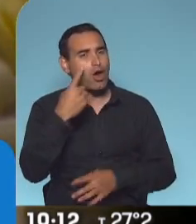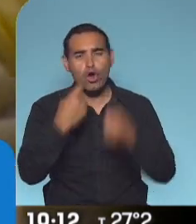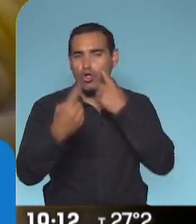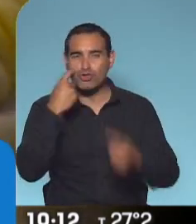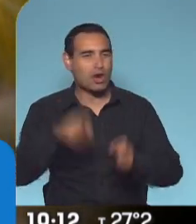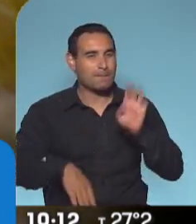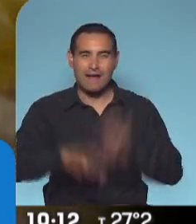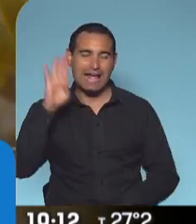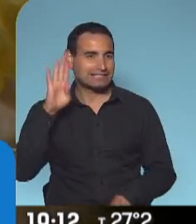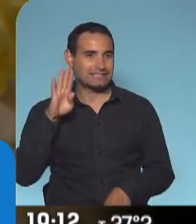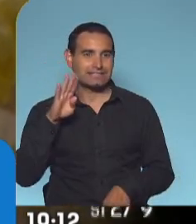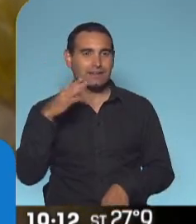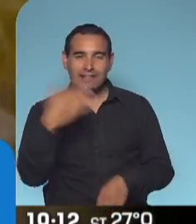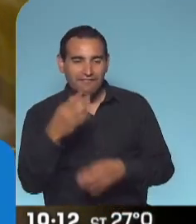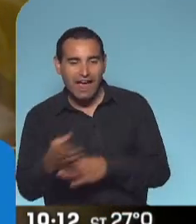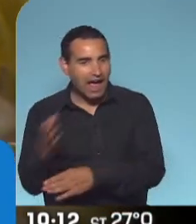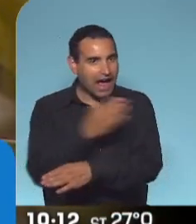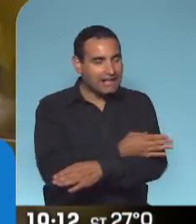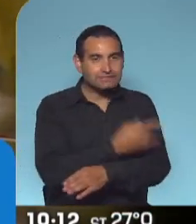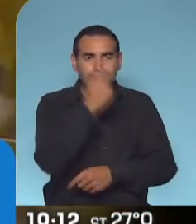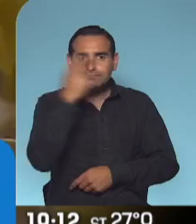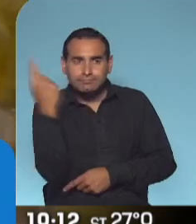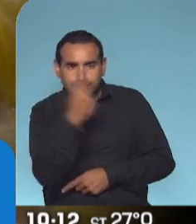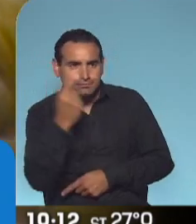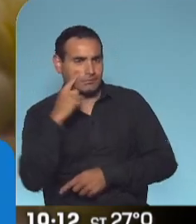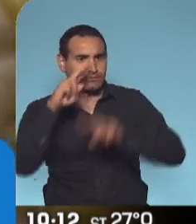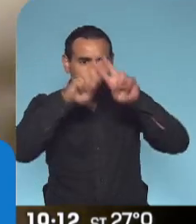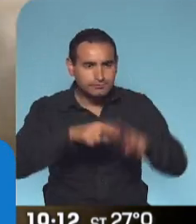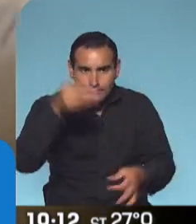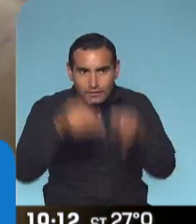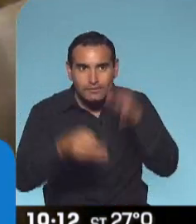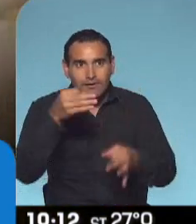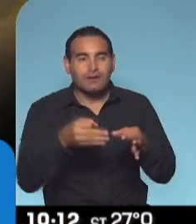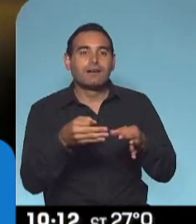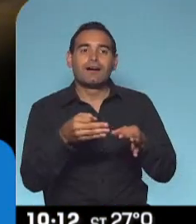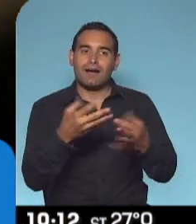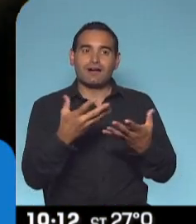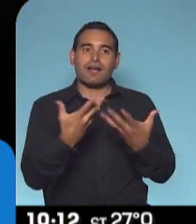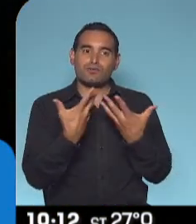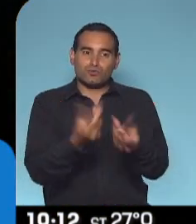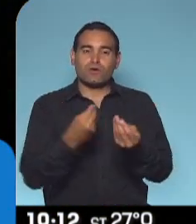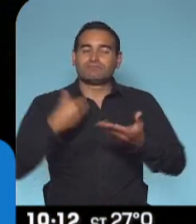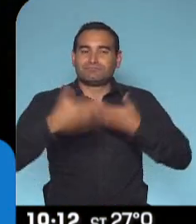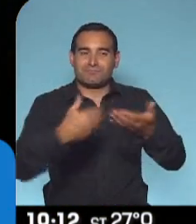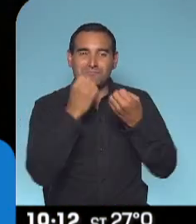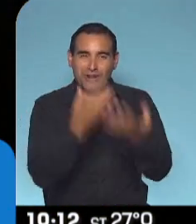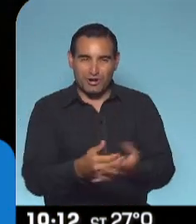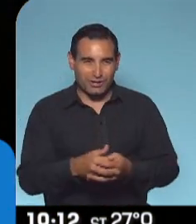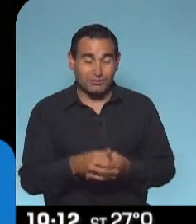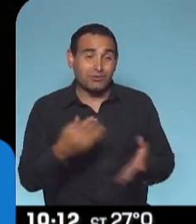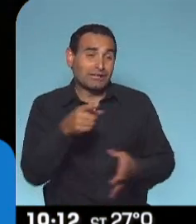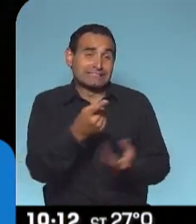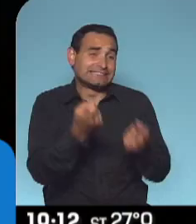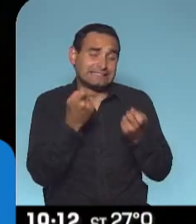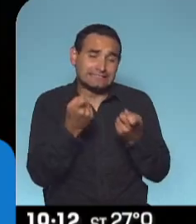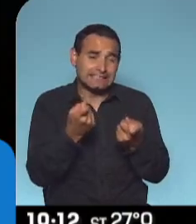El diagnóstico precoz, la asistencia inmediata del paciente es la que nos hace ver una mejor evolución. ¿Por qué? Porque quizás necesite unas